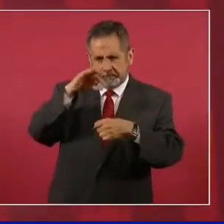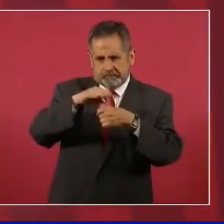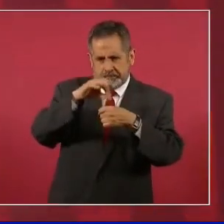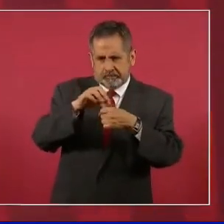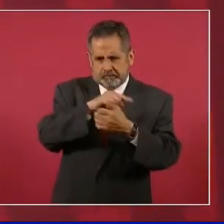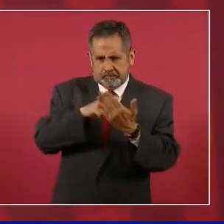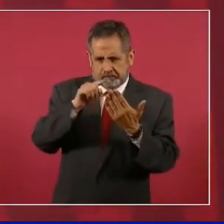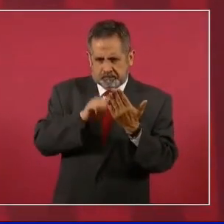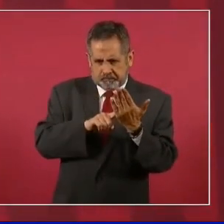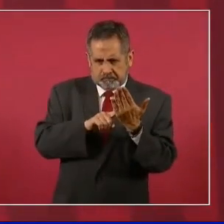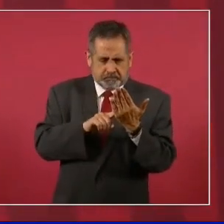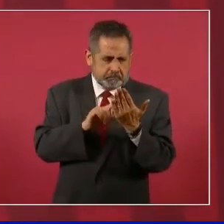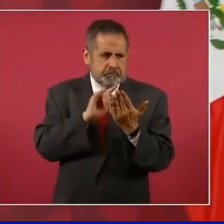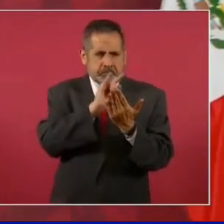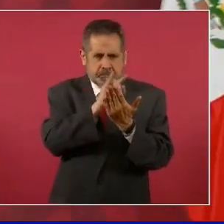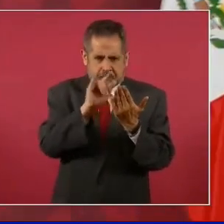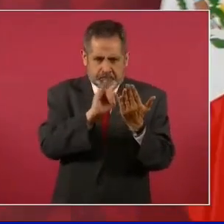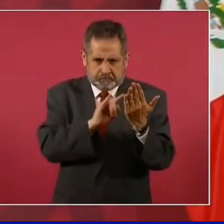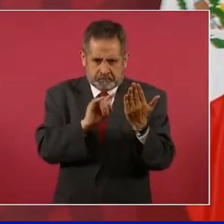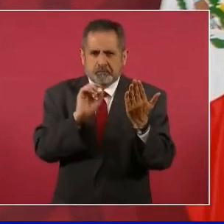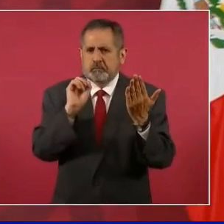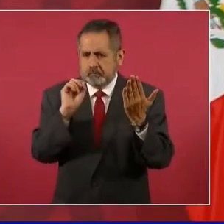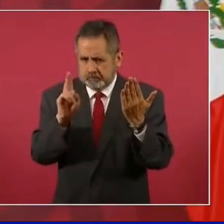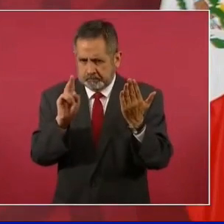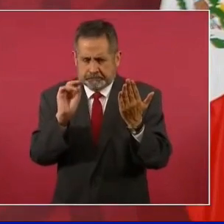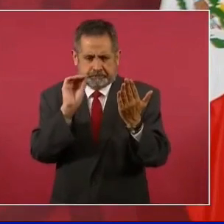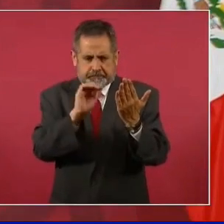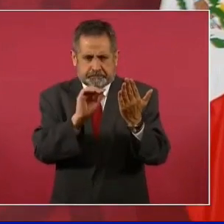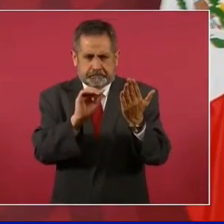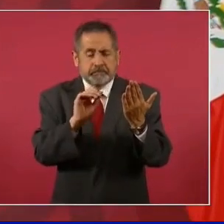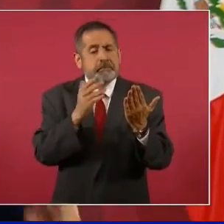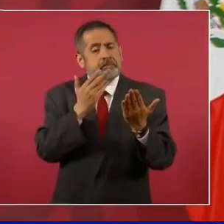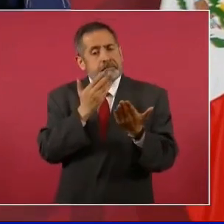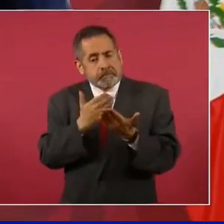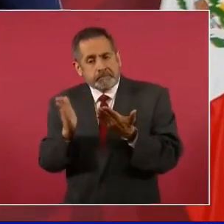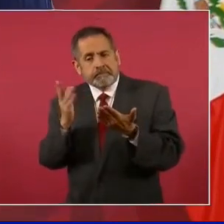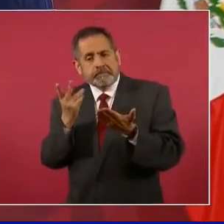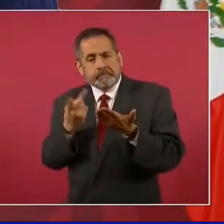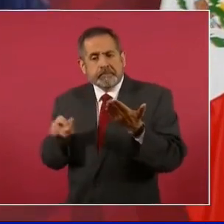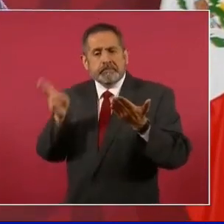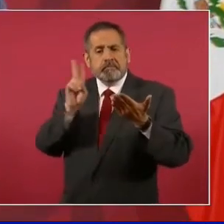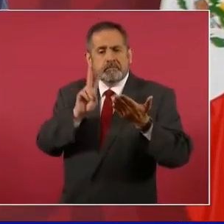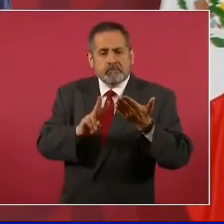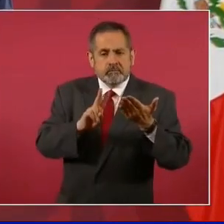para consultar si querían que